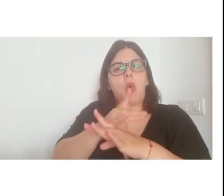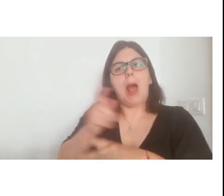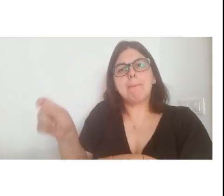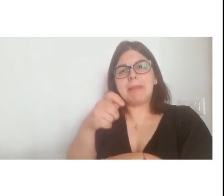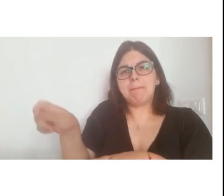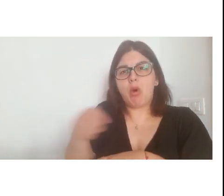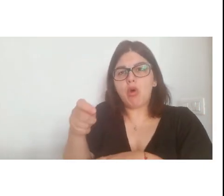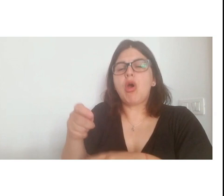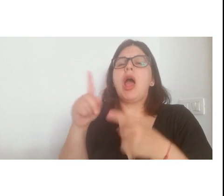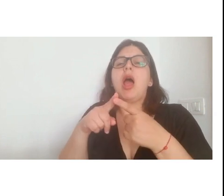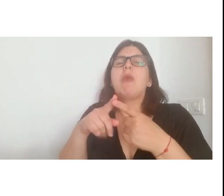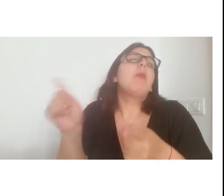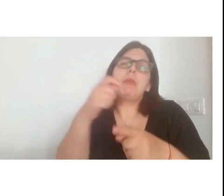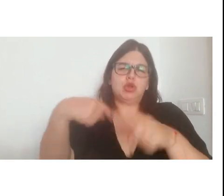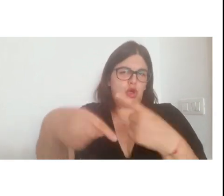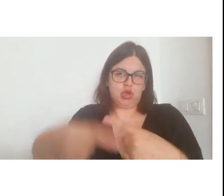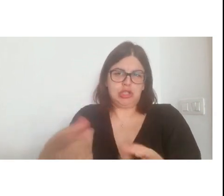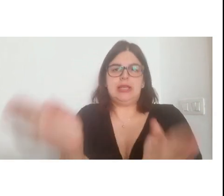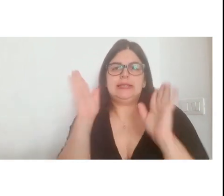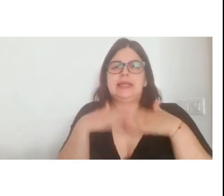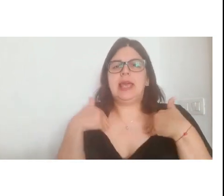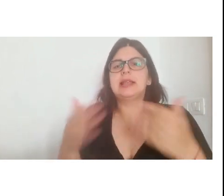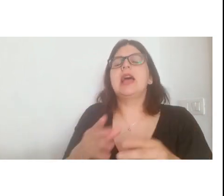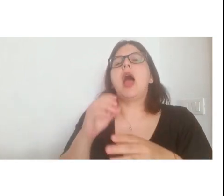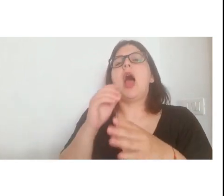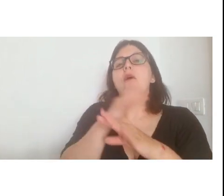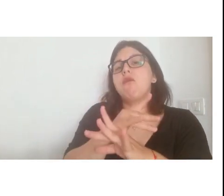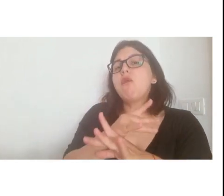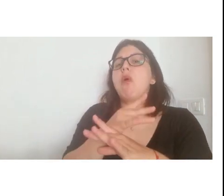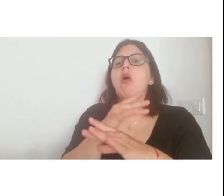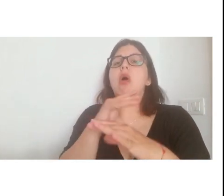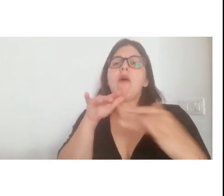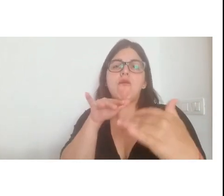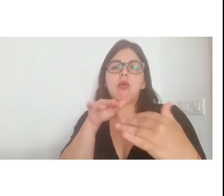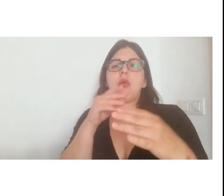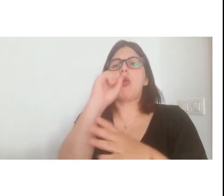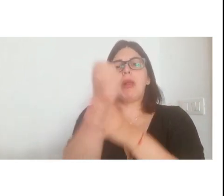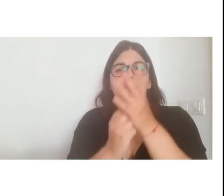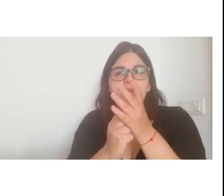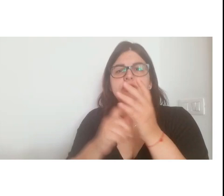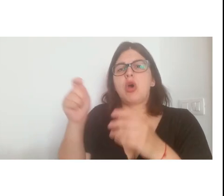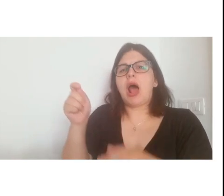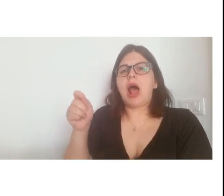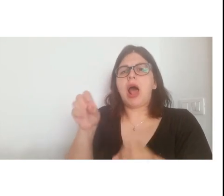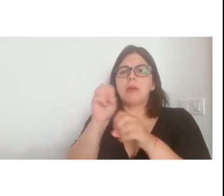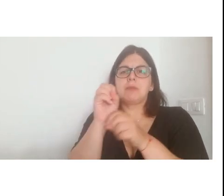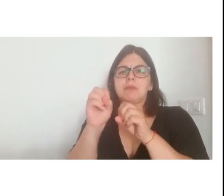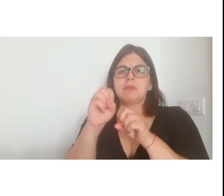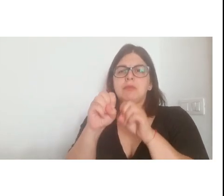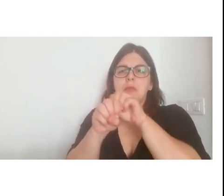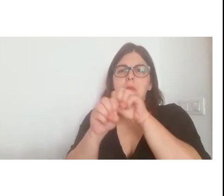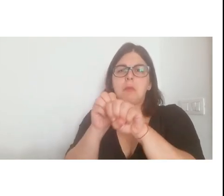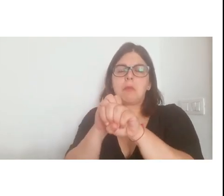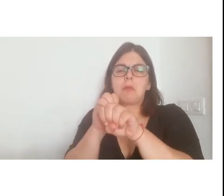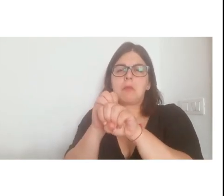ao fútbol, baloncesto. O ping pong todos os días, se queres. Sí. Ao badminton, de todos os esportes que coñezas,